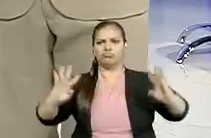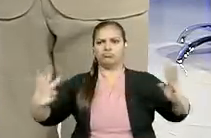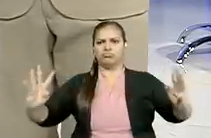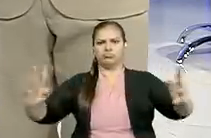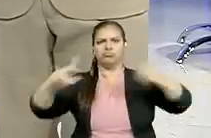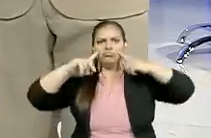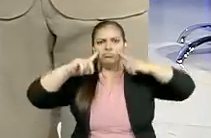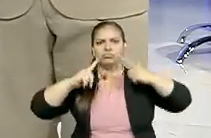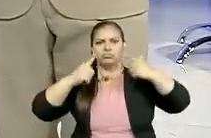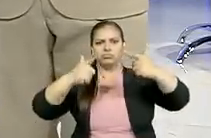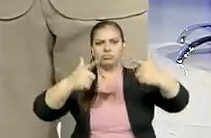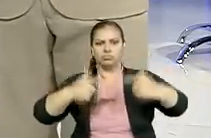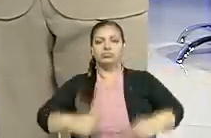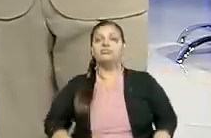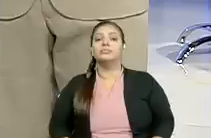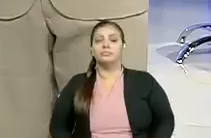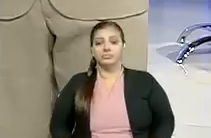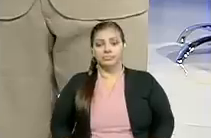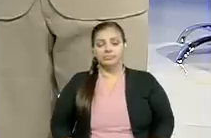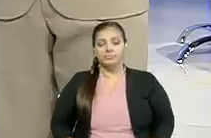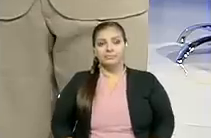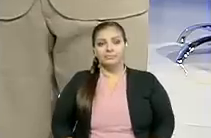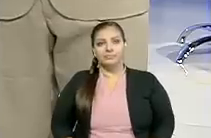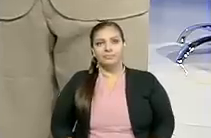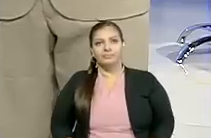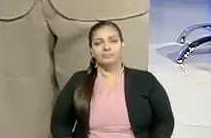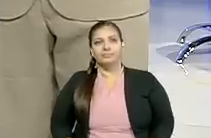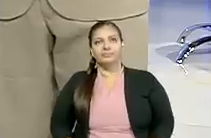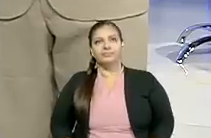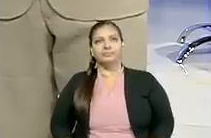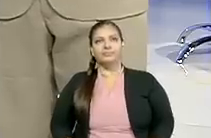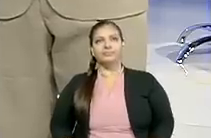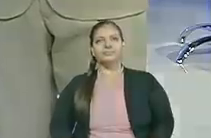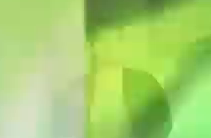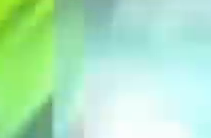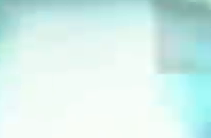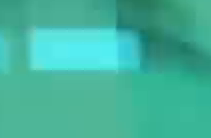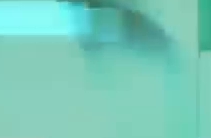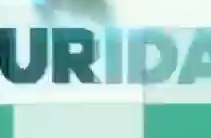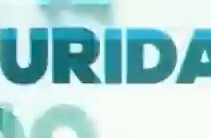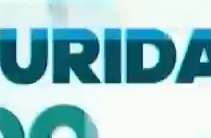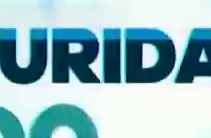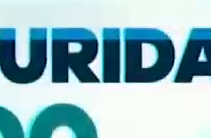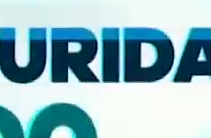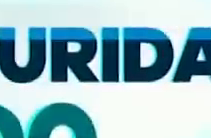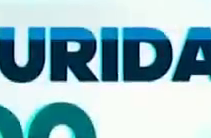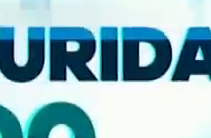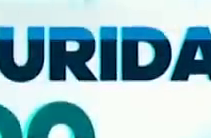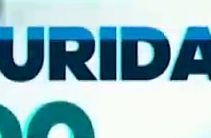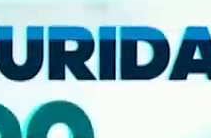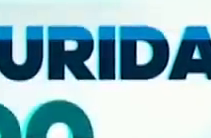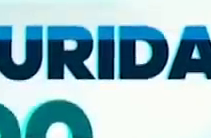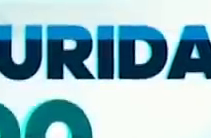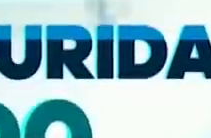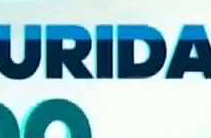operaciones se priorizarán en puntos críticos donde se registra la mayor accidentabilidad.